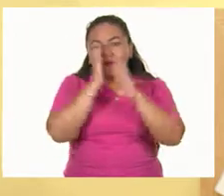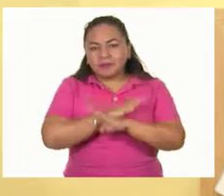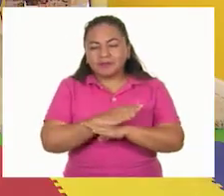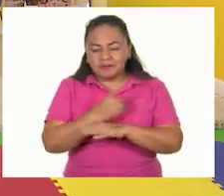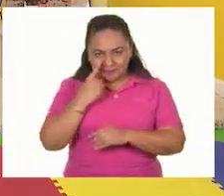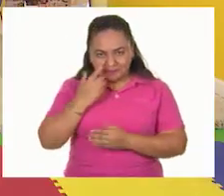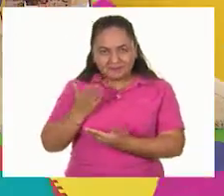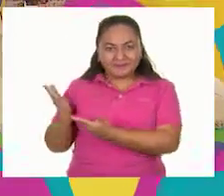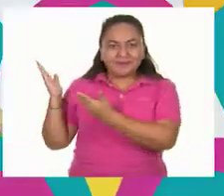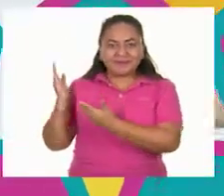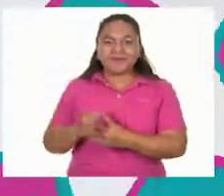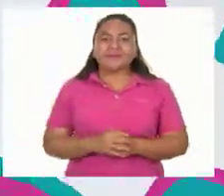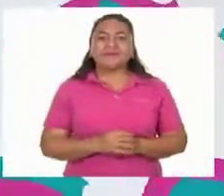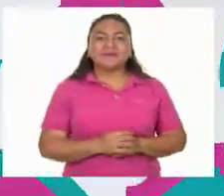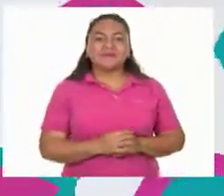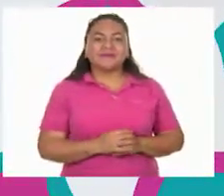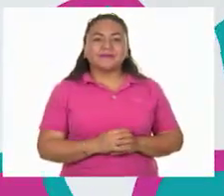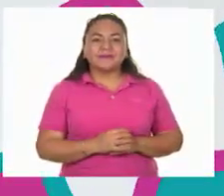niños. ¡Vamos a verlo!